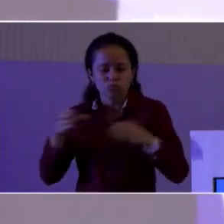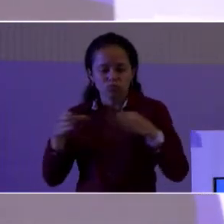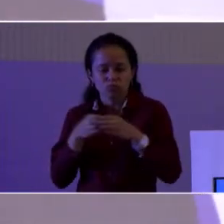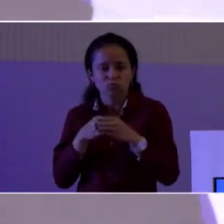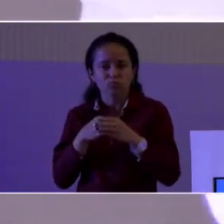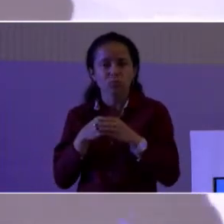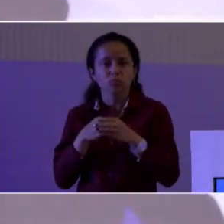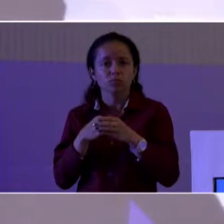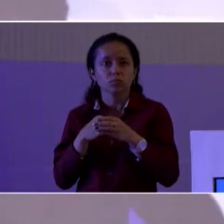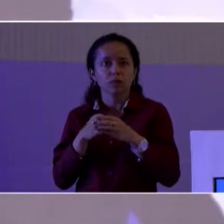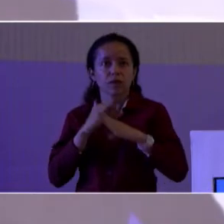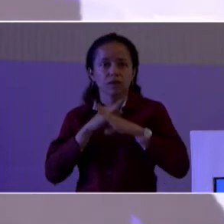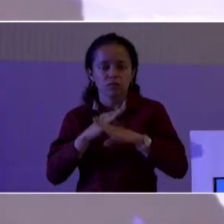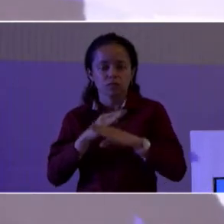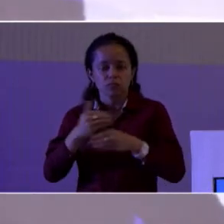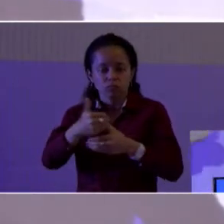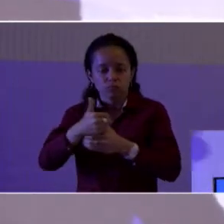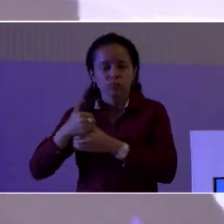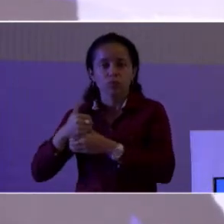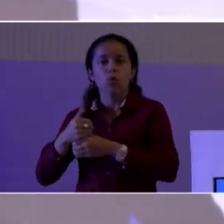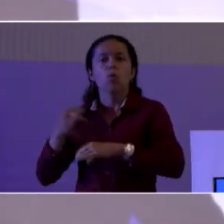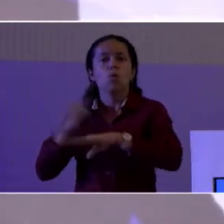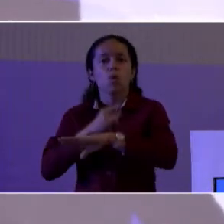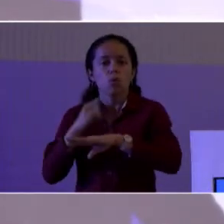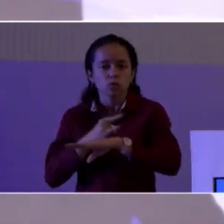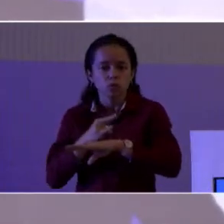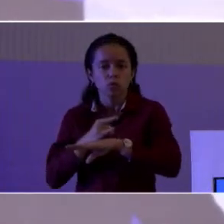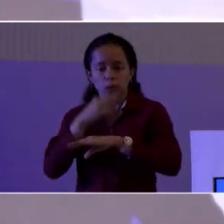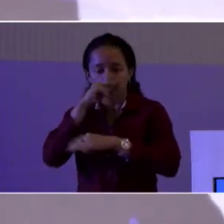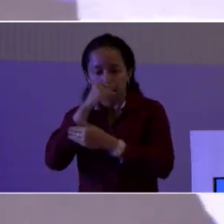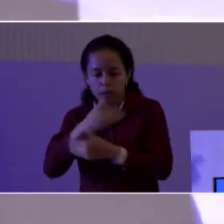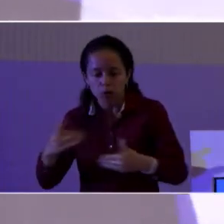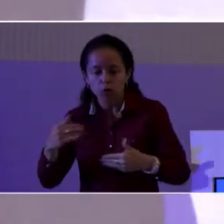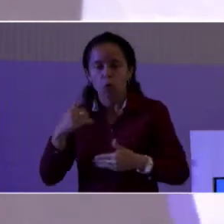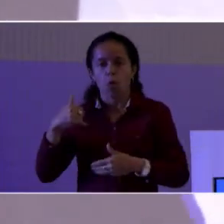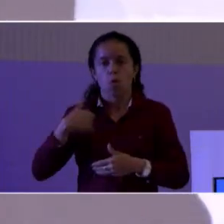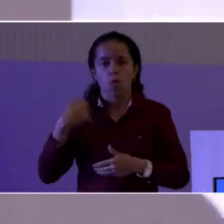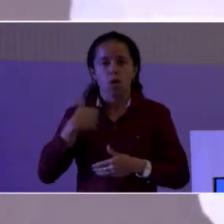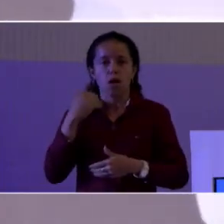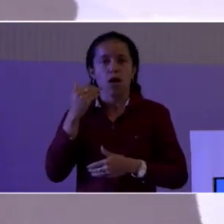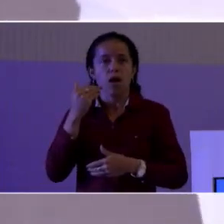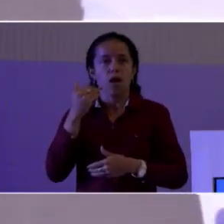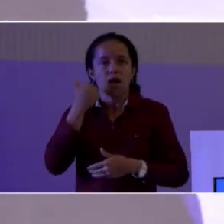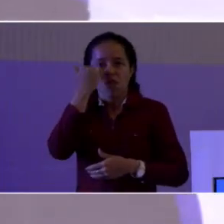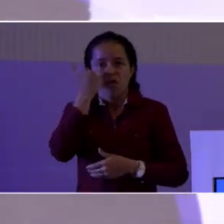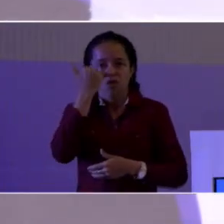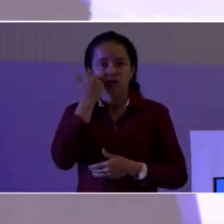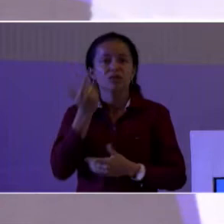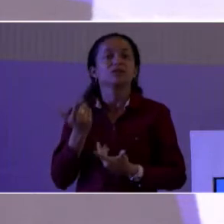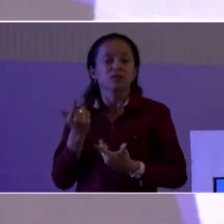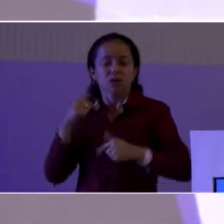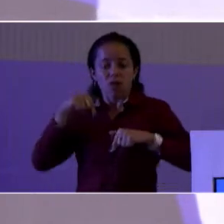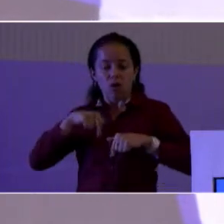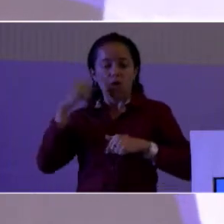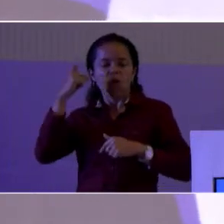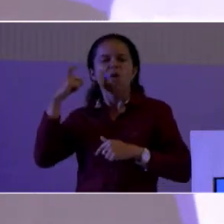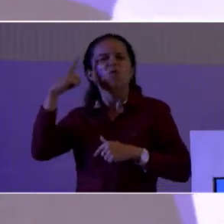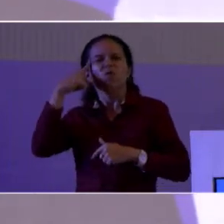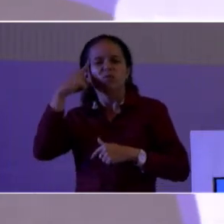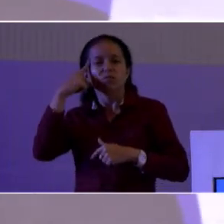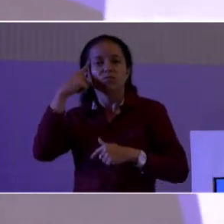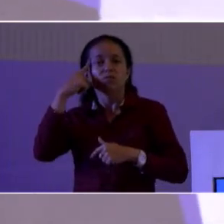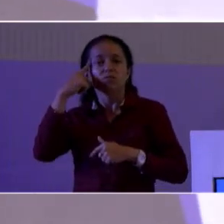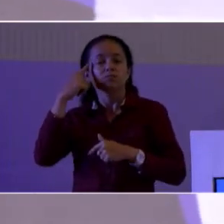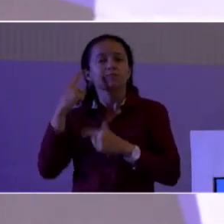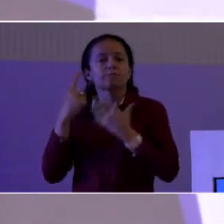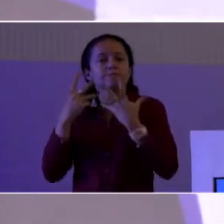Reclutamiento para el Uso, Utilización de Niños, Niñas, Jóvenes y Adolescentes, como la instancia del Gobierno Nacional que se encarga